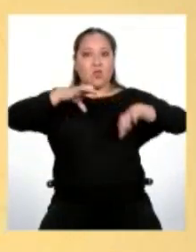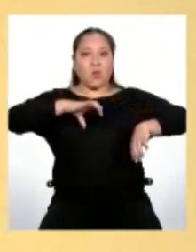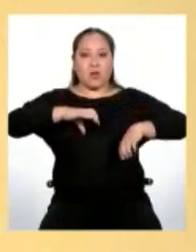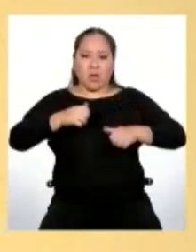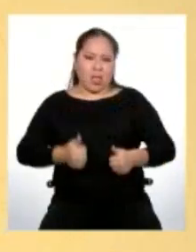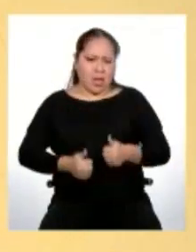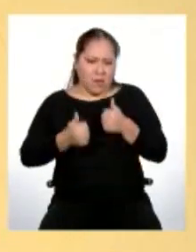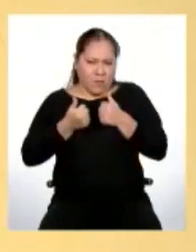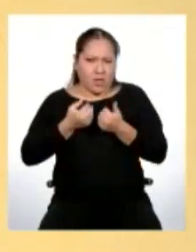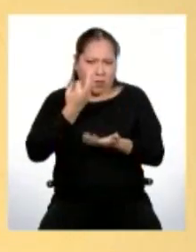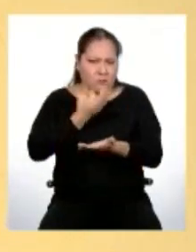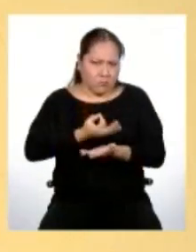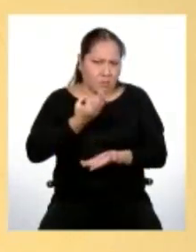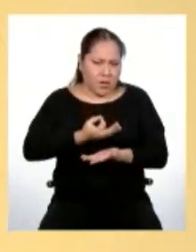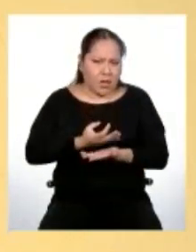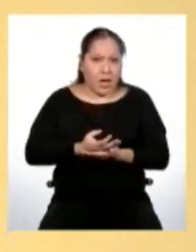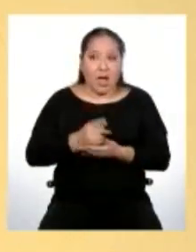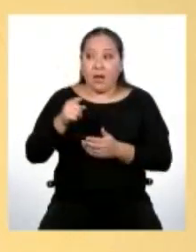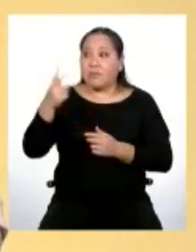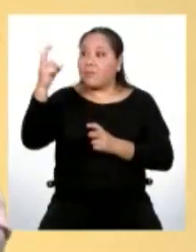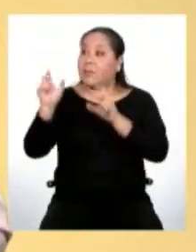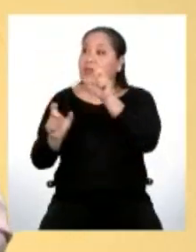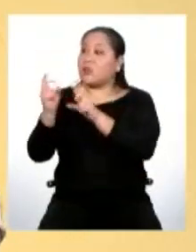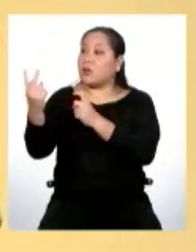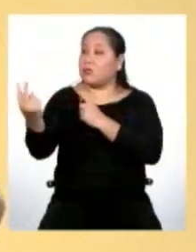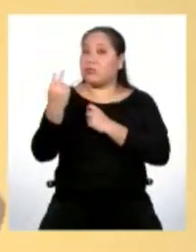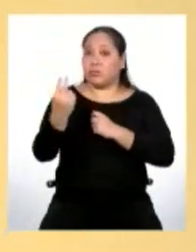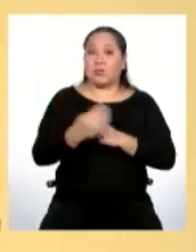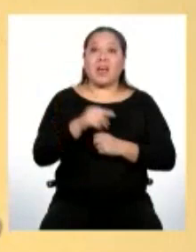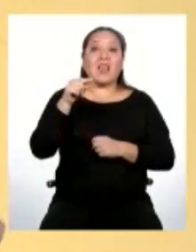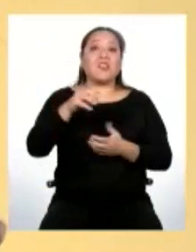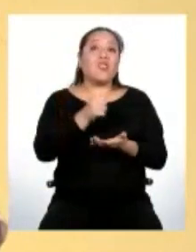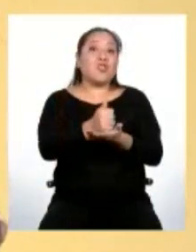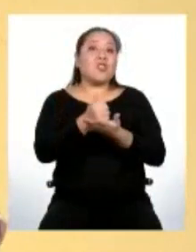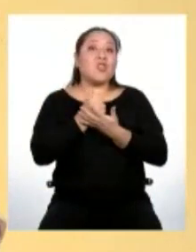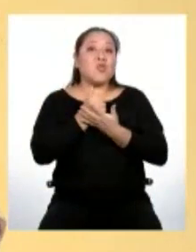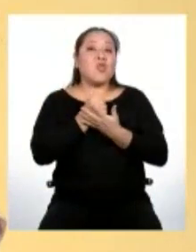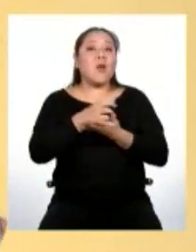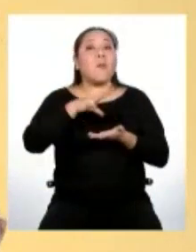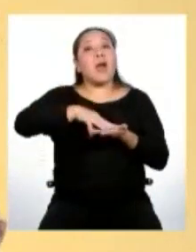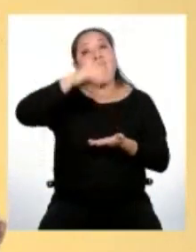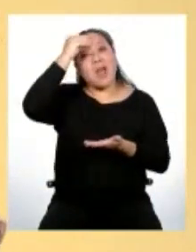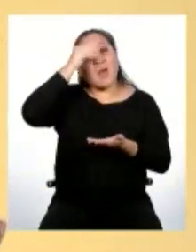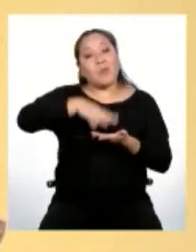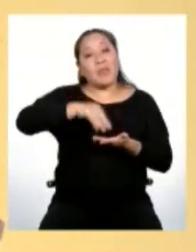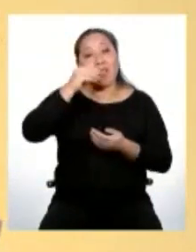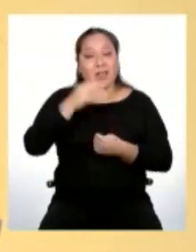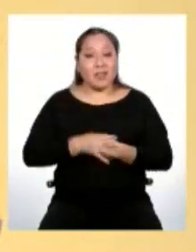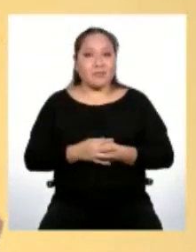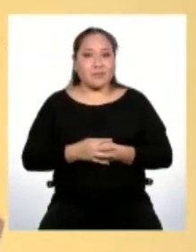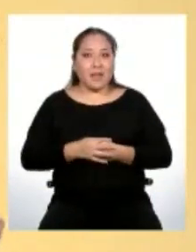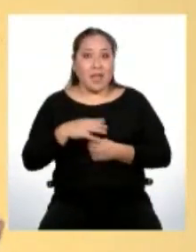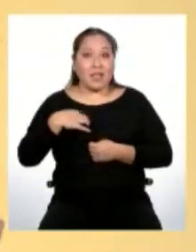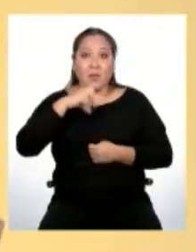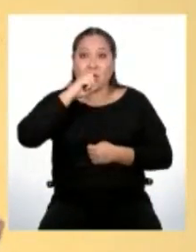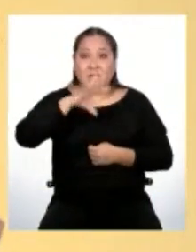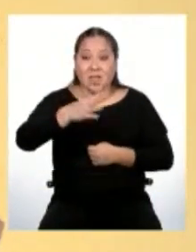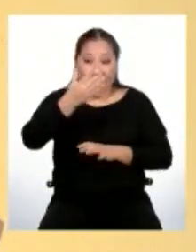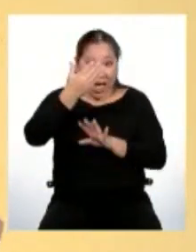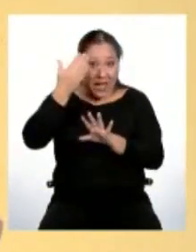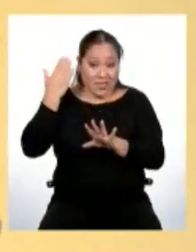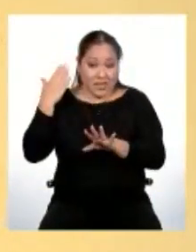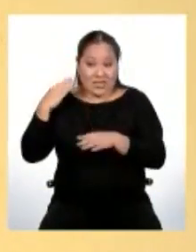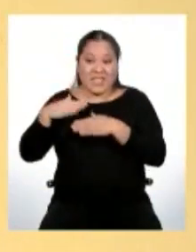espontánea frente a un público y nos sirve como un aprendizaje vivencial. Como mencionamos antes, después de la